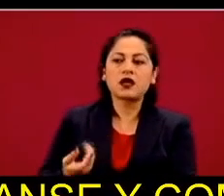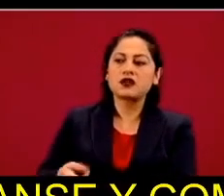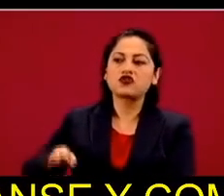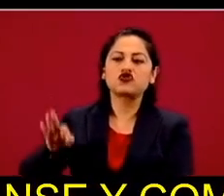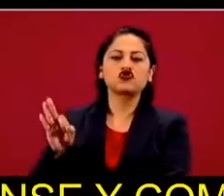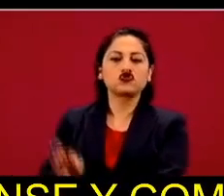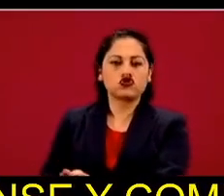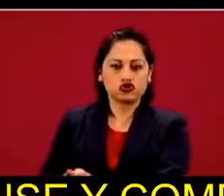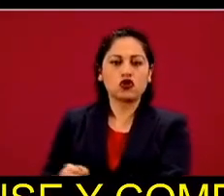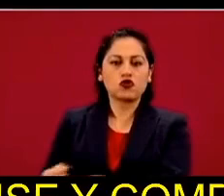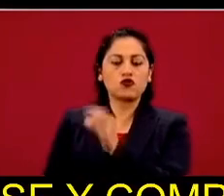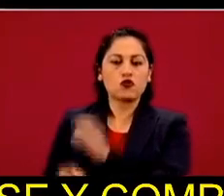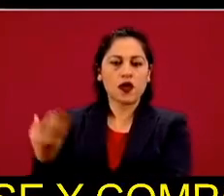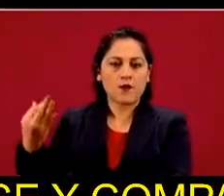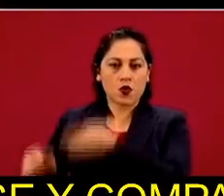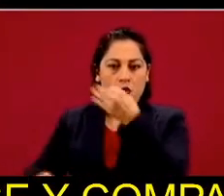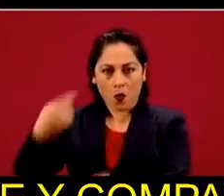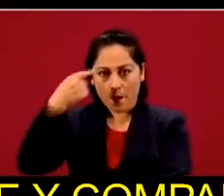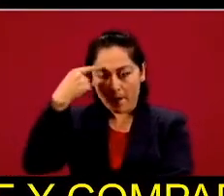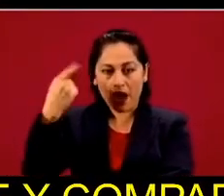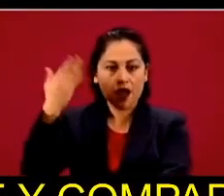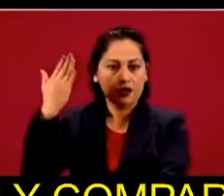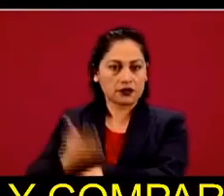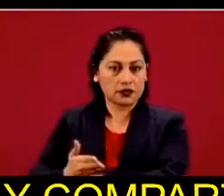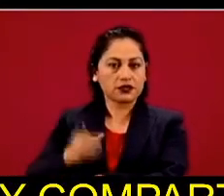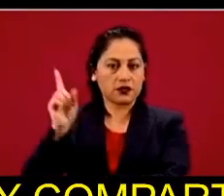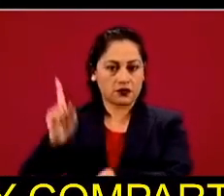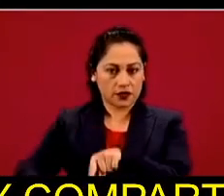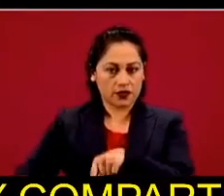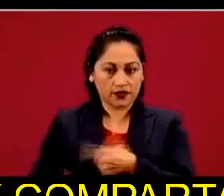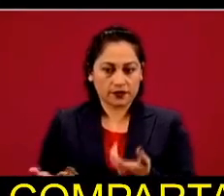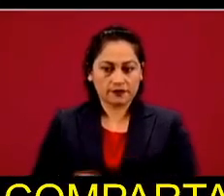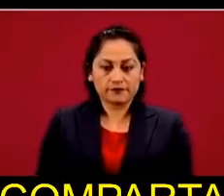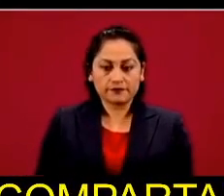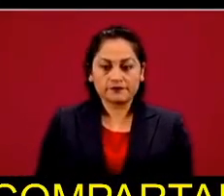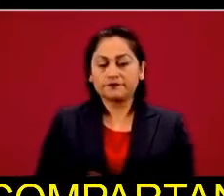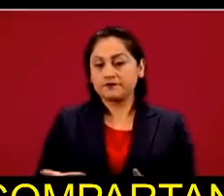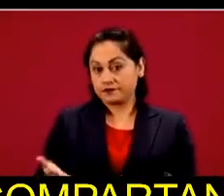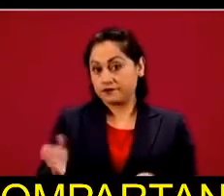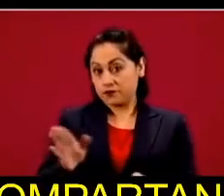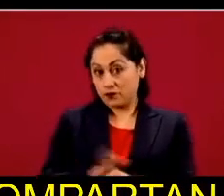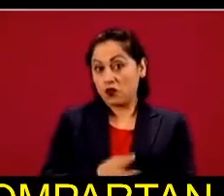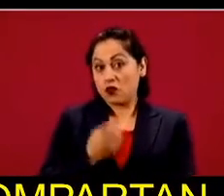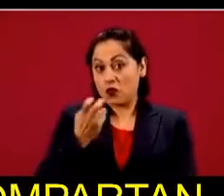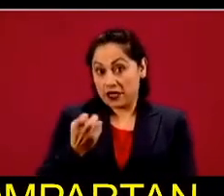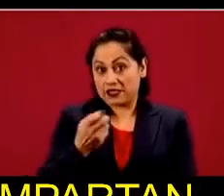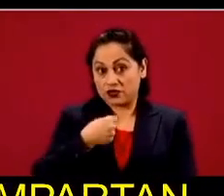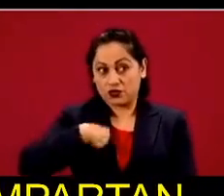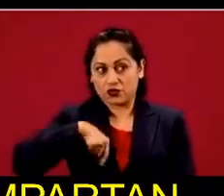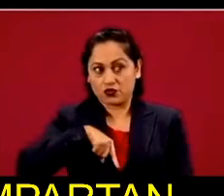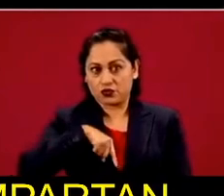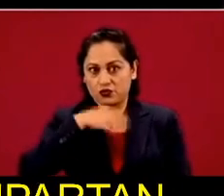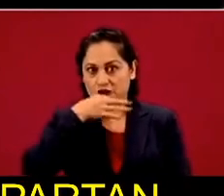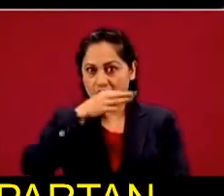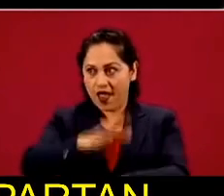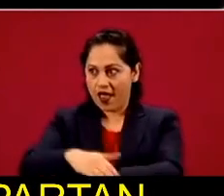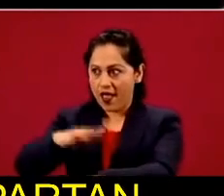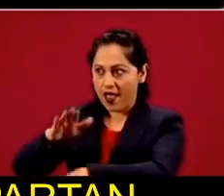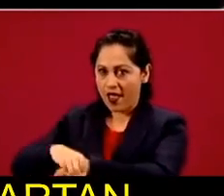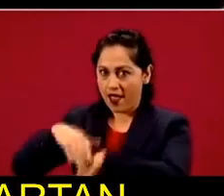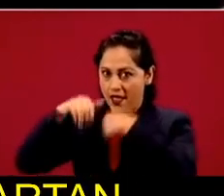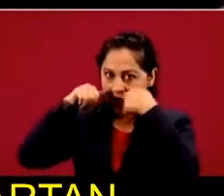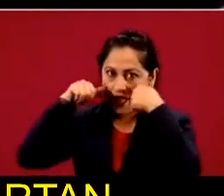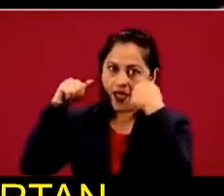de impedir la ejecución de la sentencia condenatoria, por lo cual debemos de estar atentos a que se resuelva en